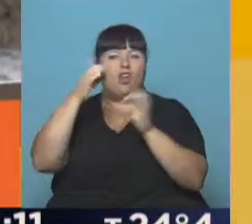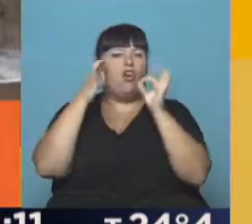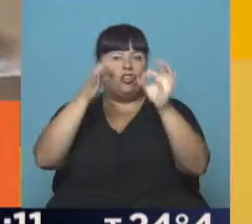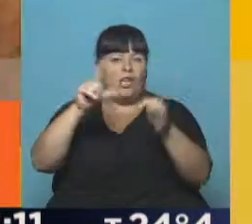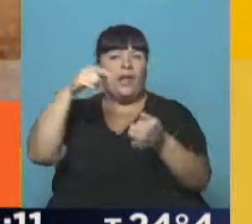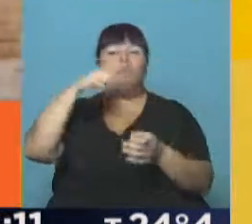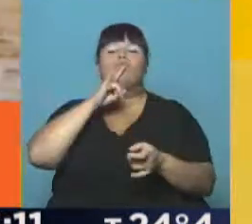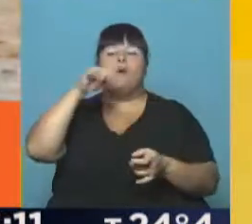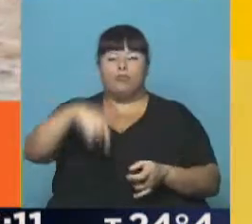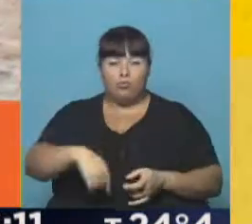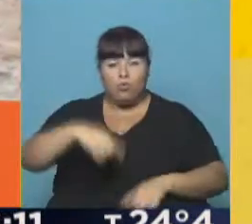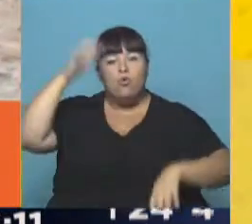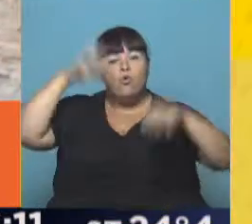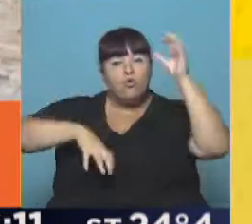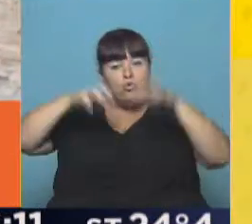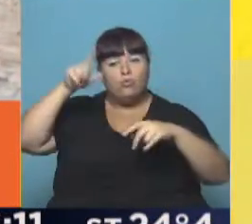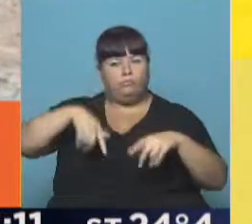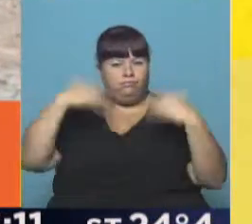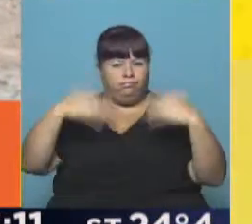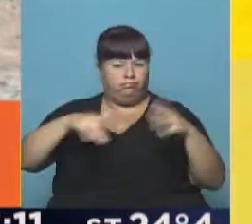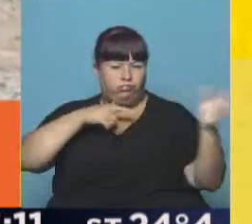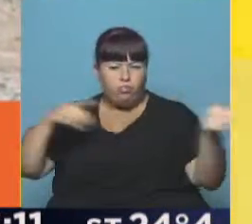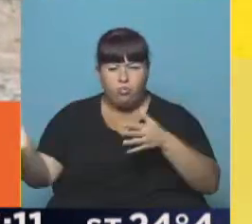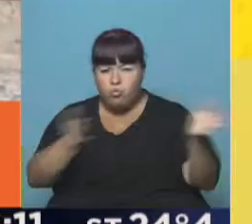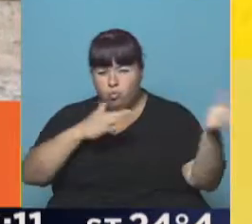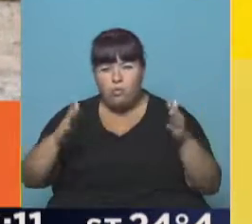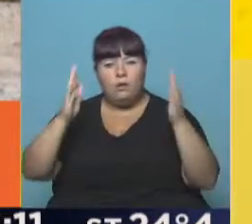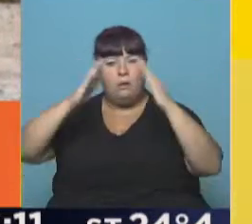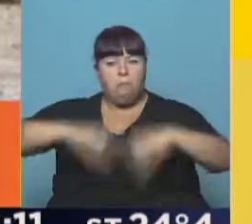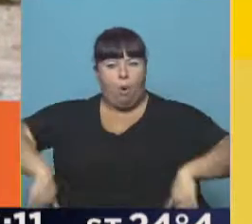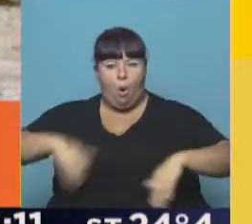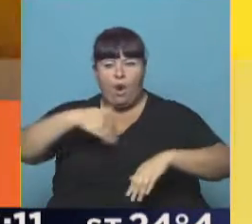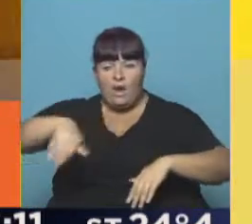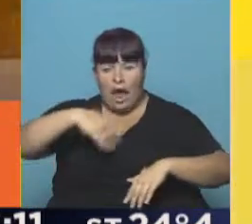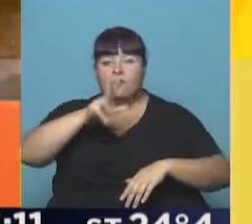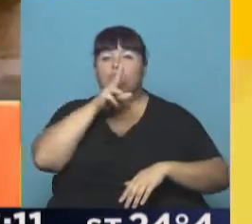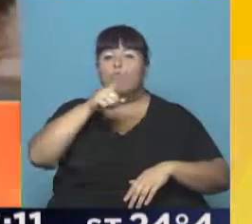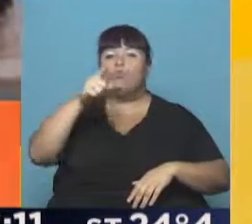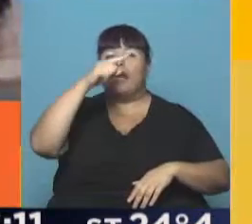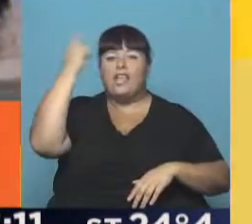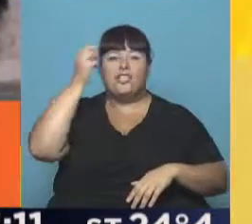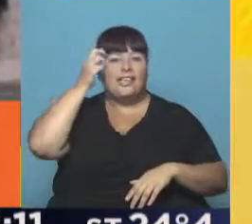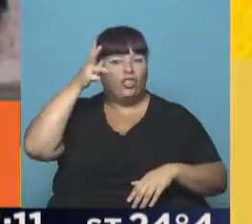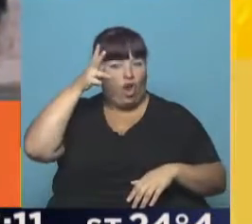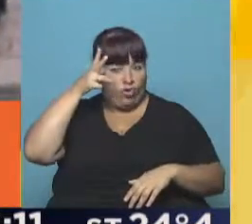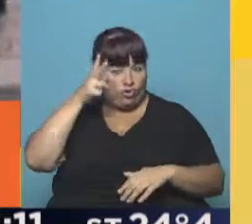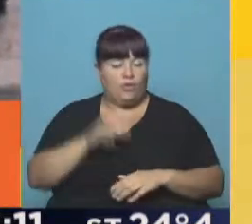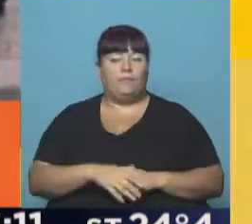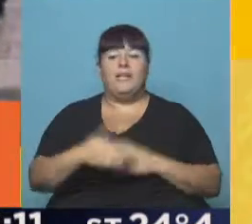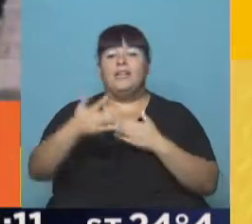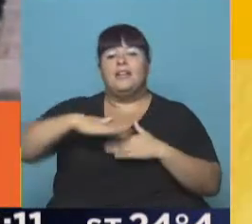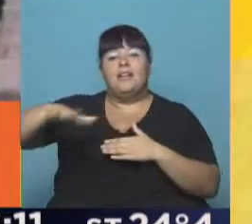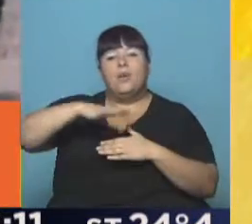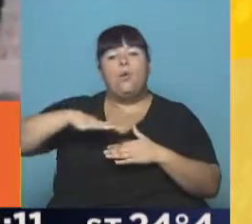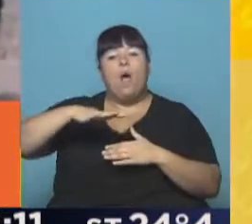tucumano. Las lluvias que provocaron una enorme correntada quebraron el asfalto de la Ruta Nacional 38 a la altura